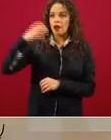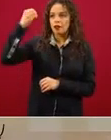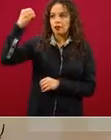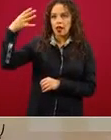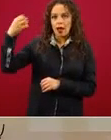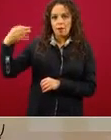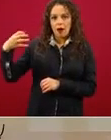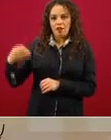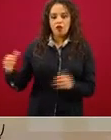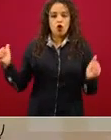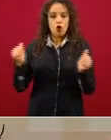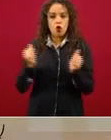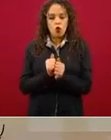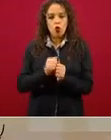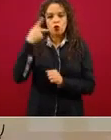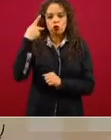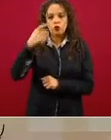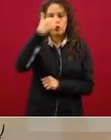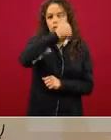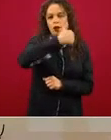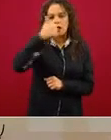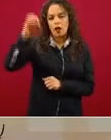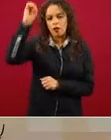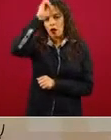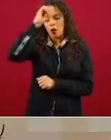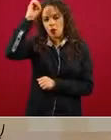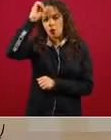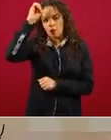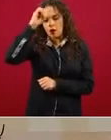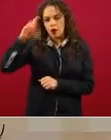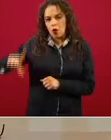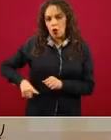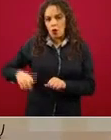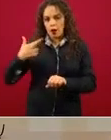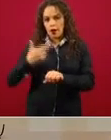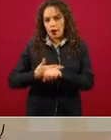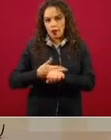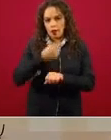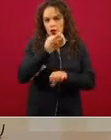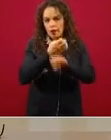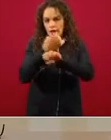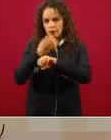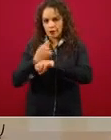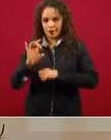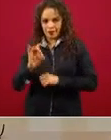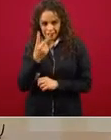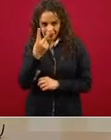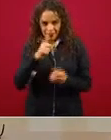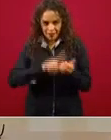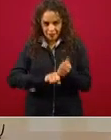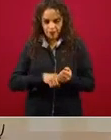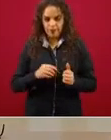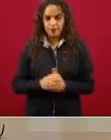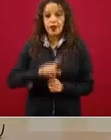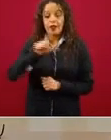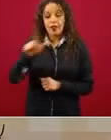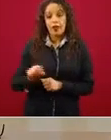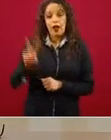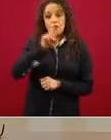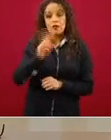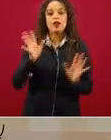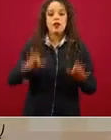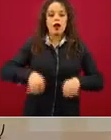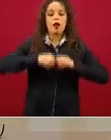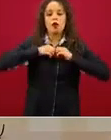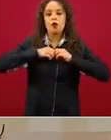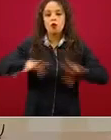de los 32 gobernantes estatales y el viernes lo presentaríamos públicamente. Y nuestro